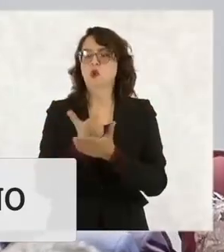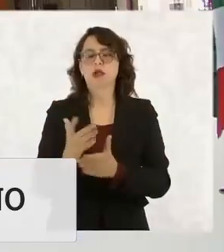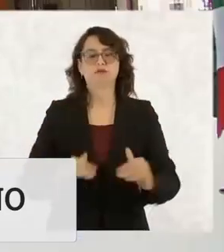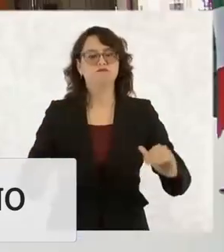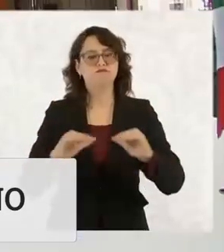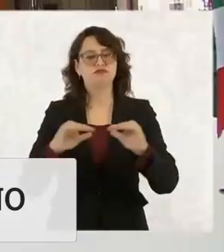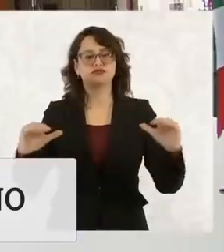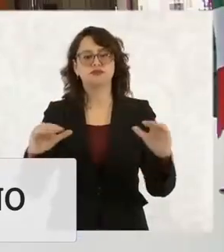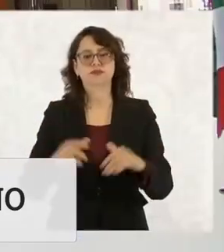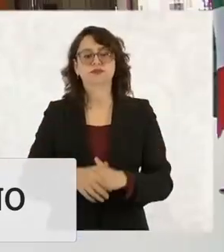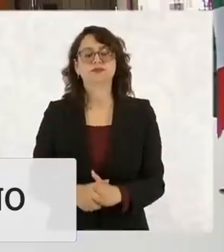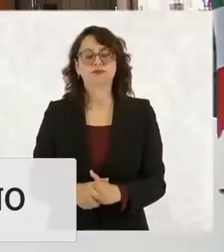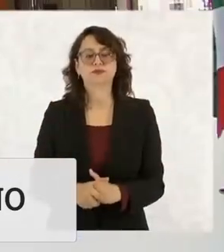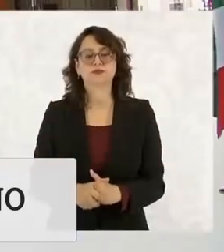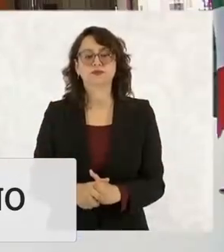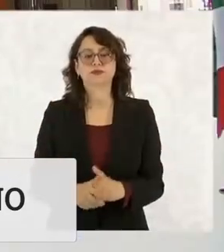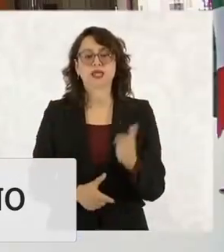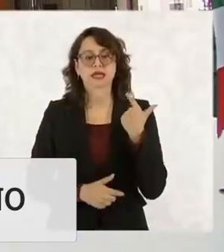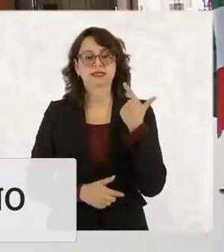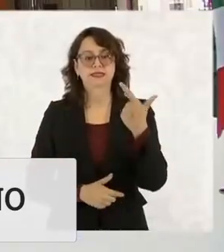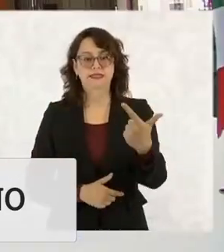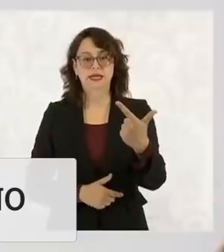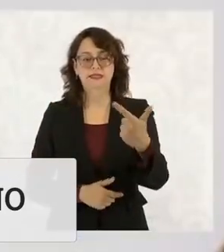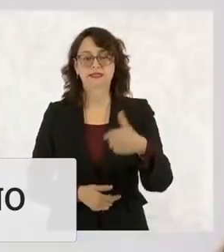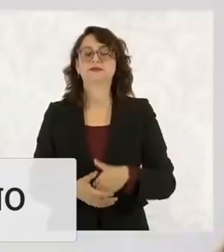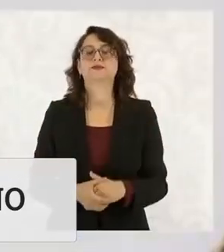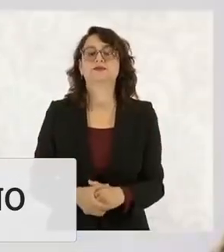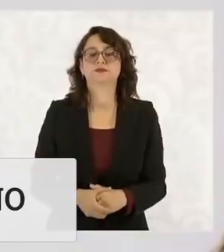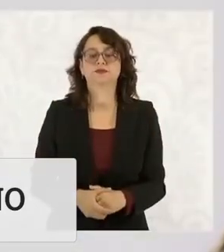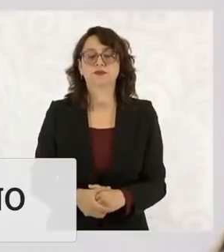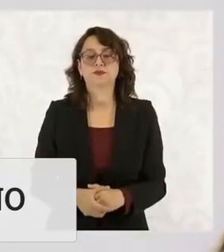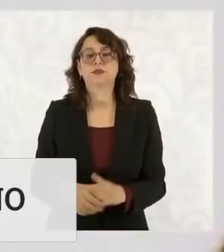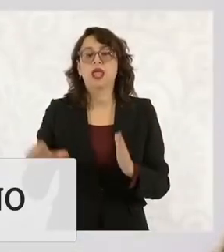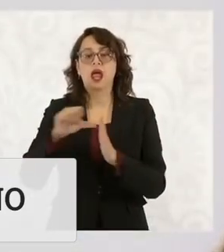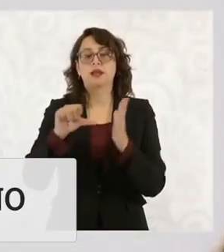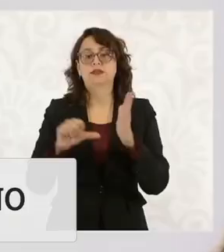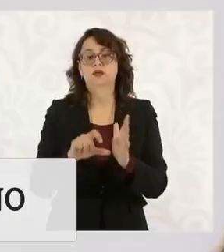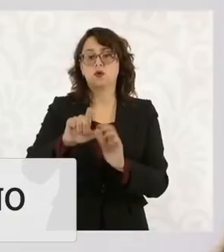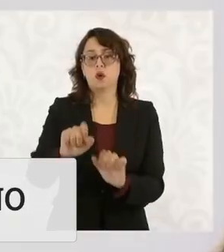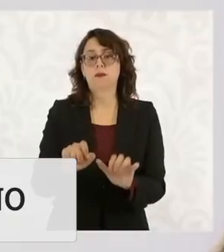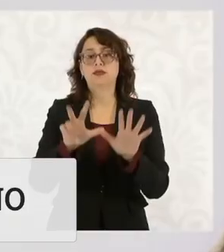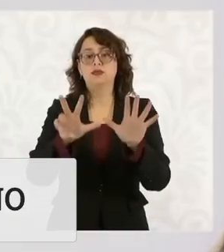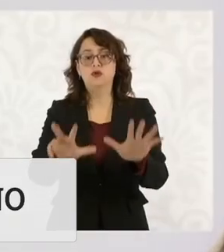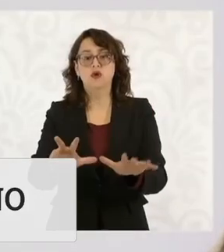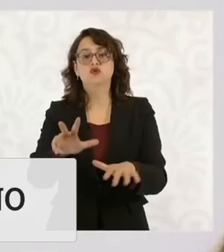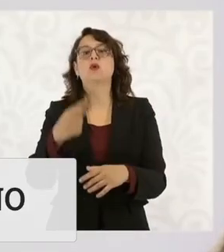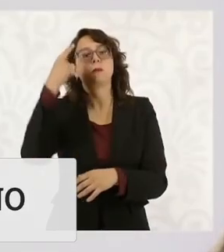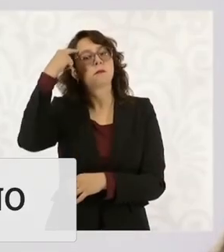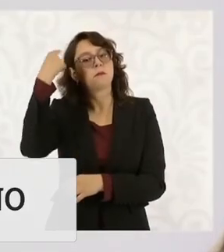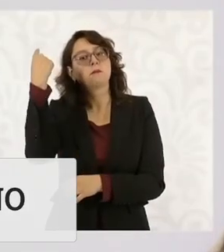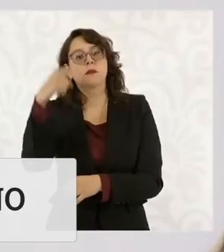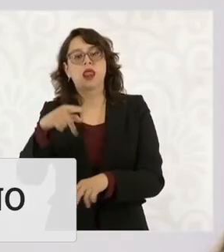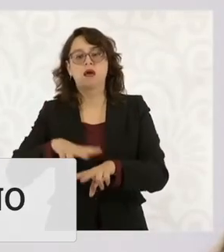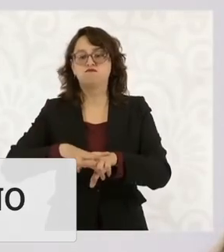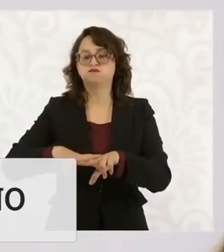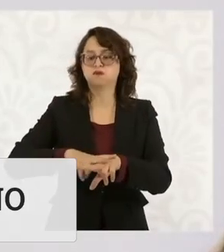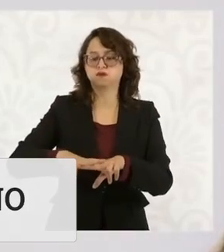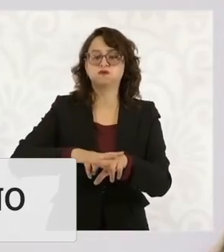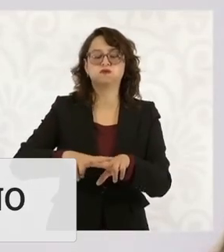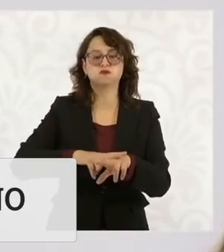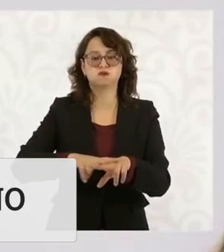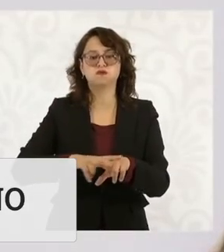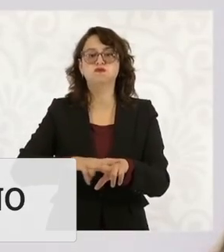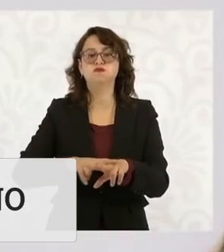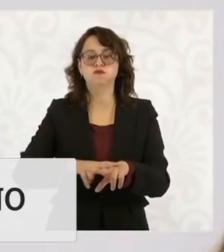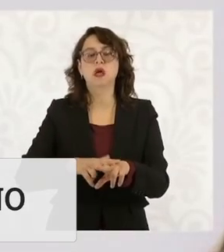salarial. 7. Modificación al artículo 28 para garantizar los trenes